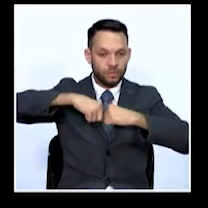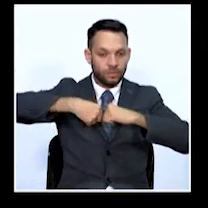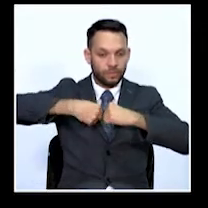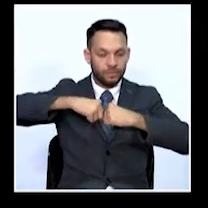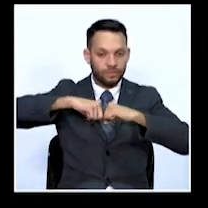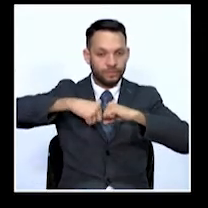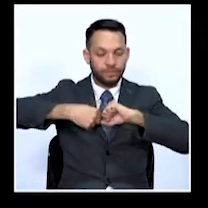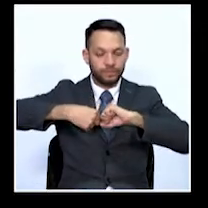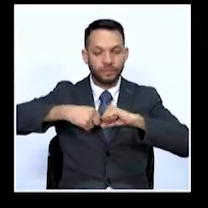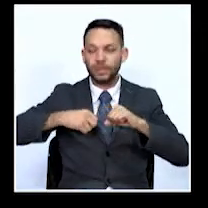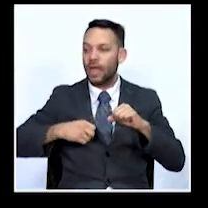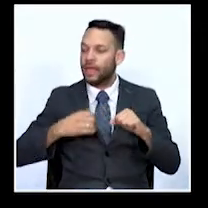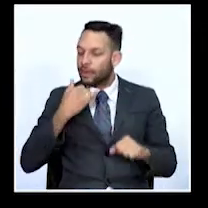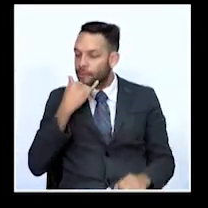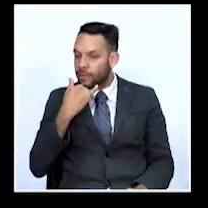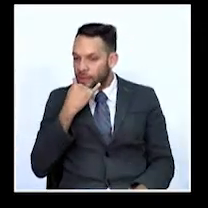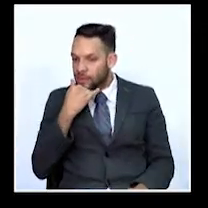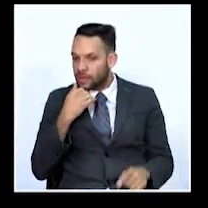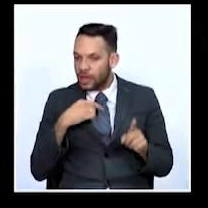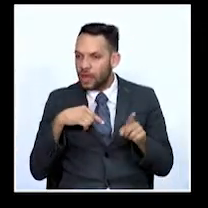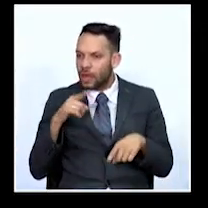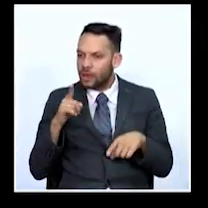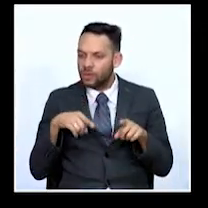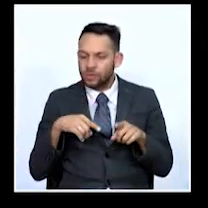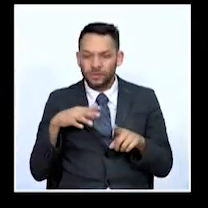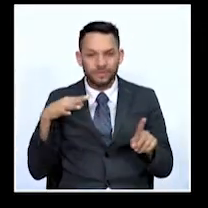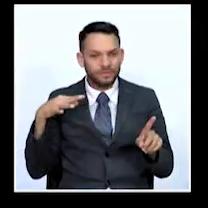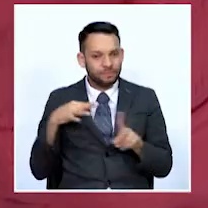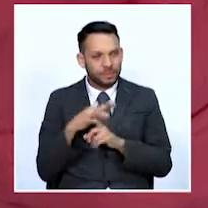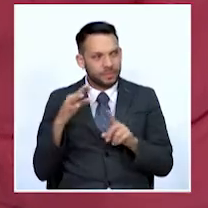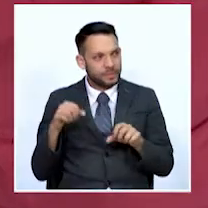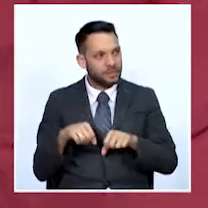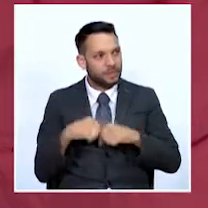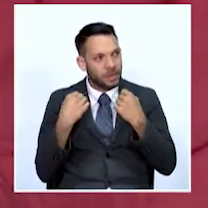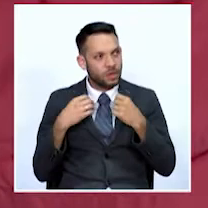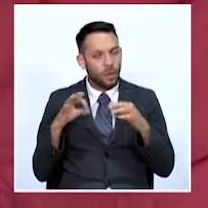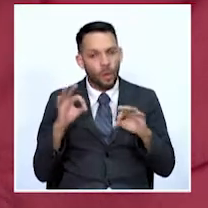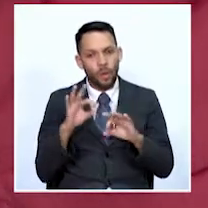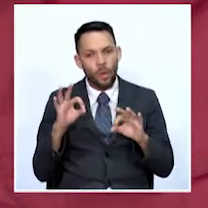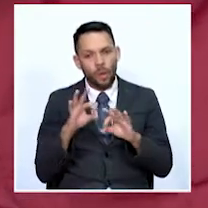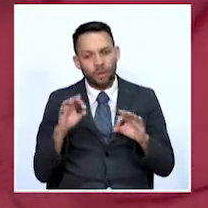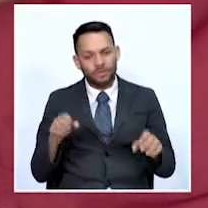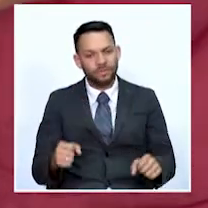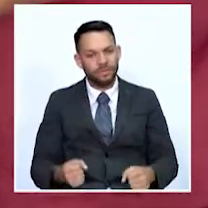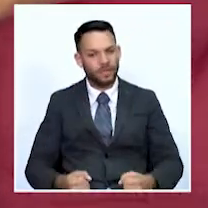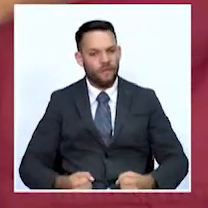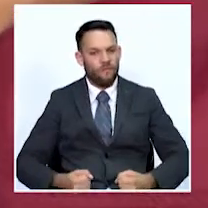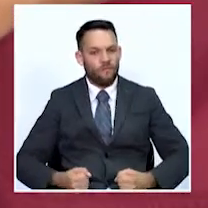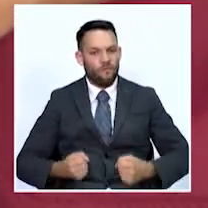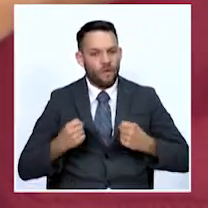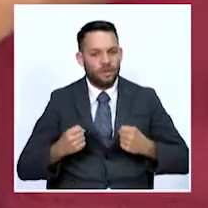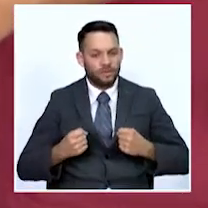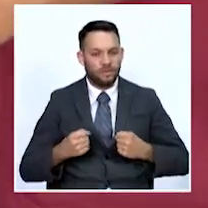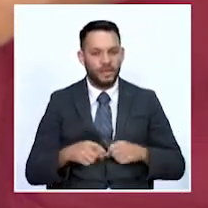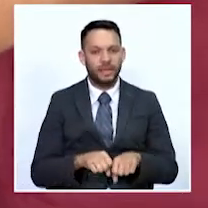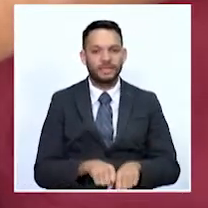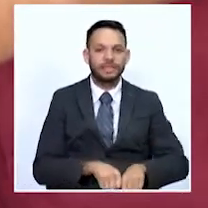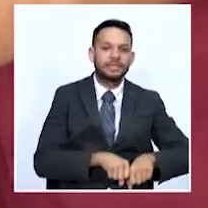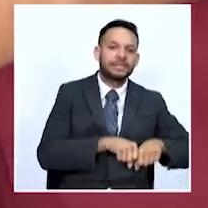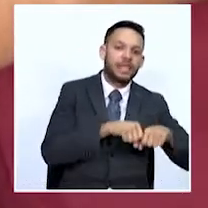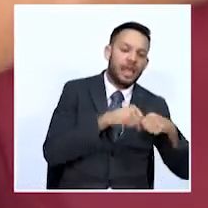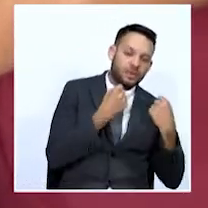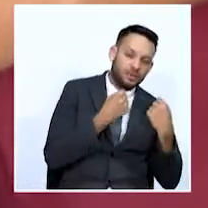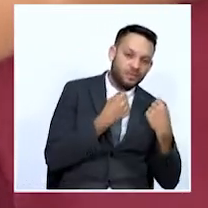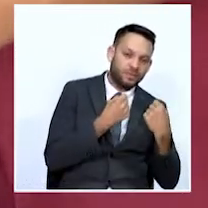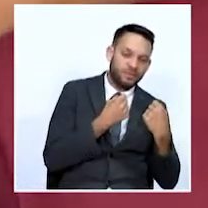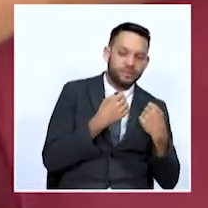¿Qué pasa? Muchas veces cuando hay lesión y hacemos esta fuerza, aquí se llama algo que se llama el signo de bostezo, que realmente